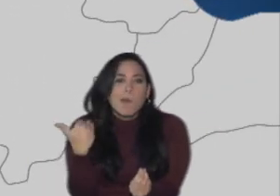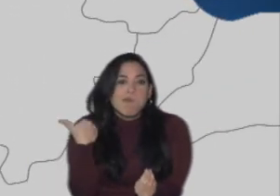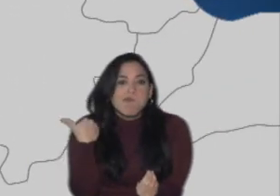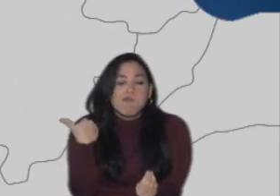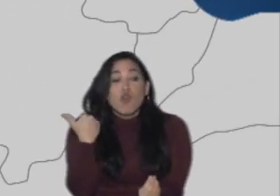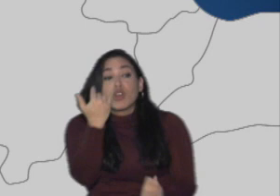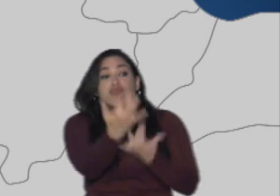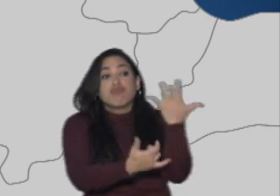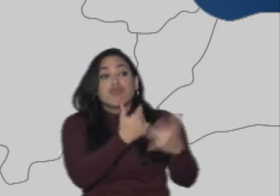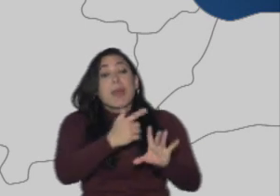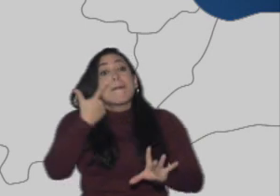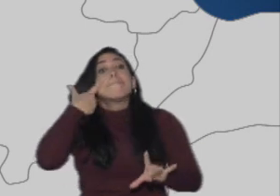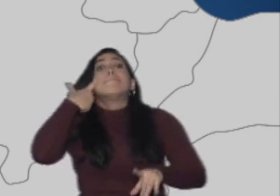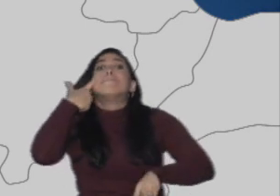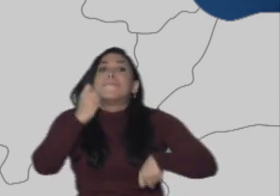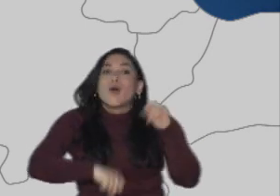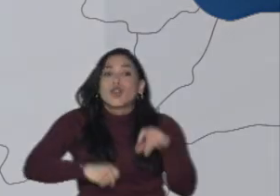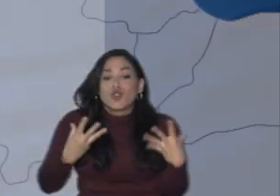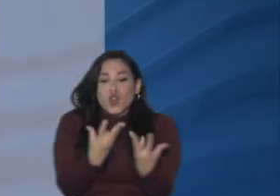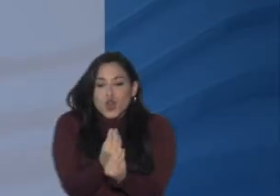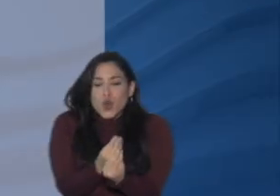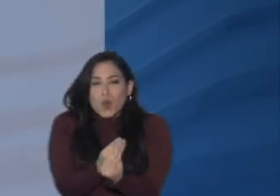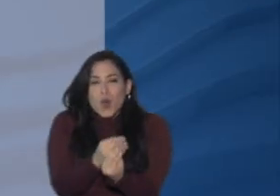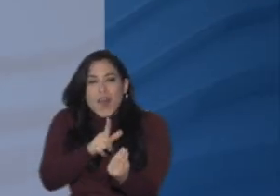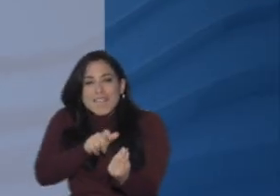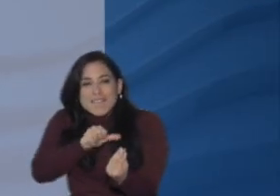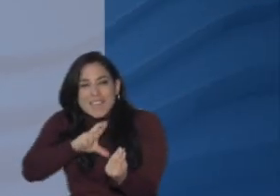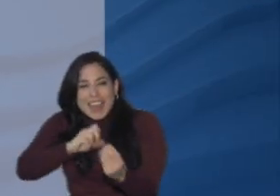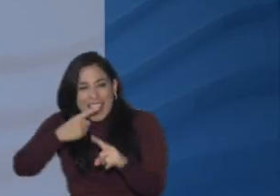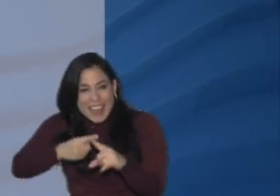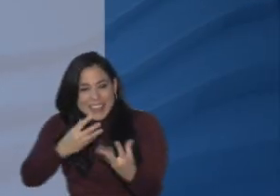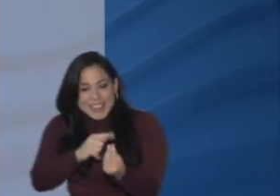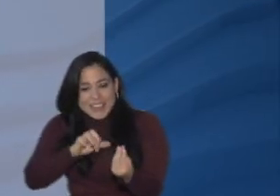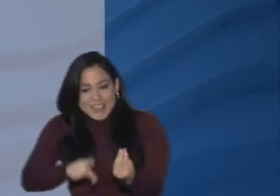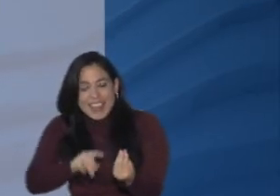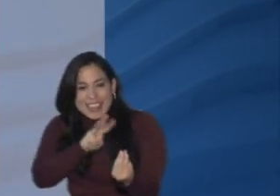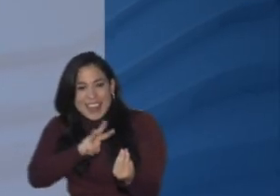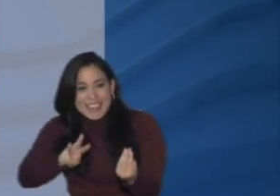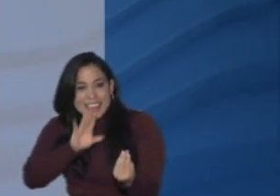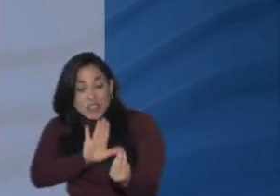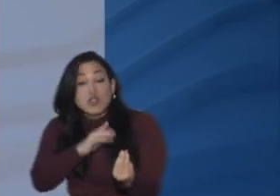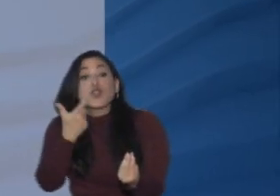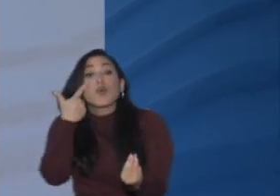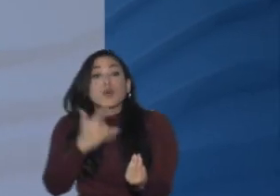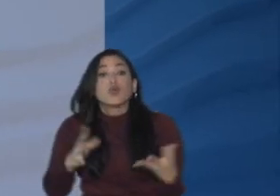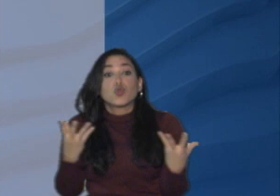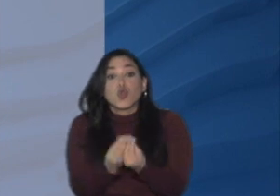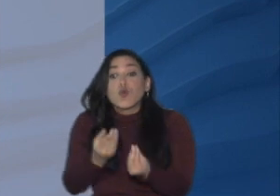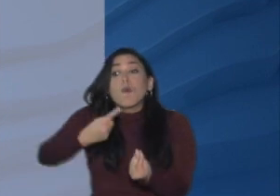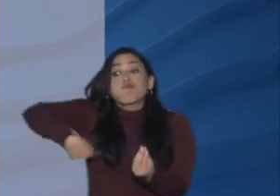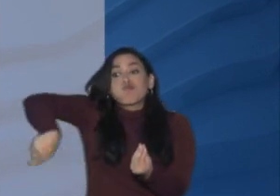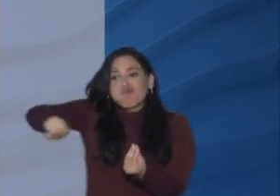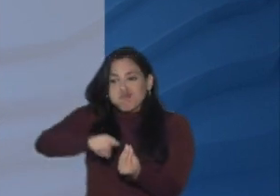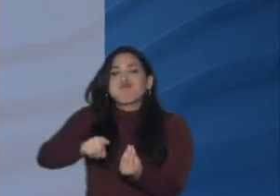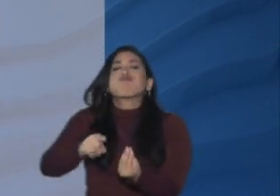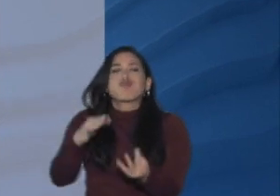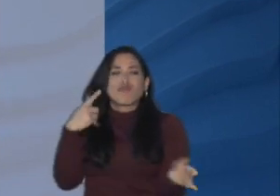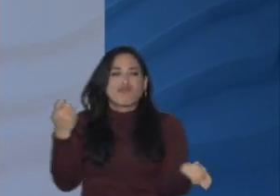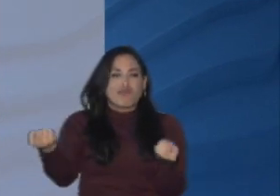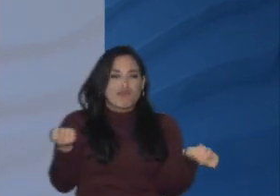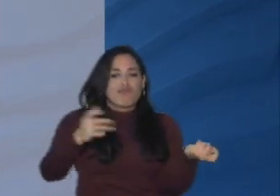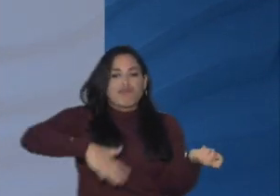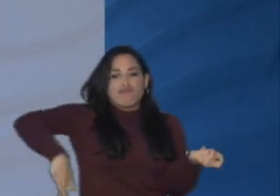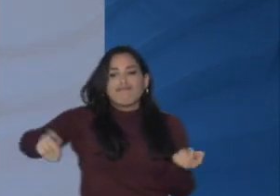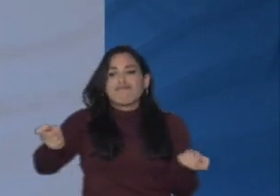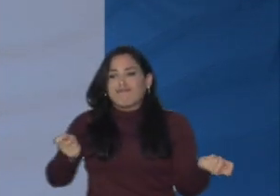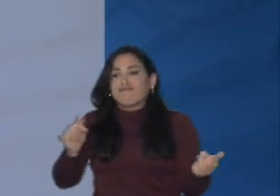este ataque, pero se presume que sería el Frente 36 de las FARC, si se tiene en cuenta que es el grupo armado que delinque justamente en